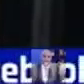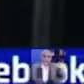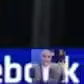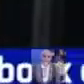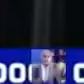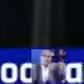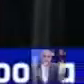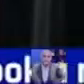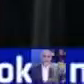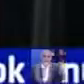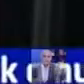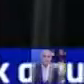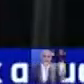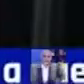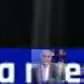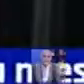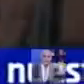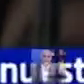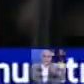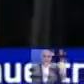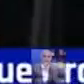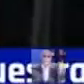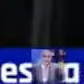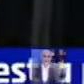detrás de